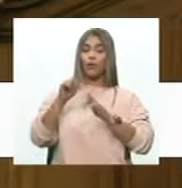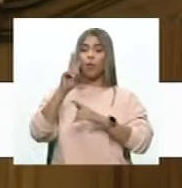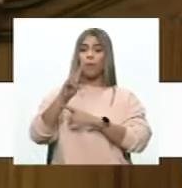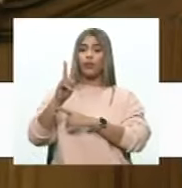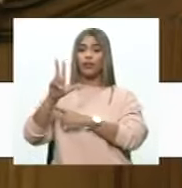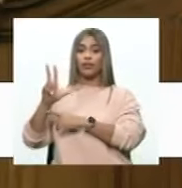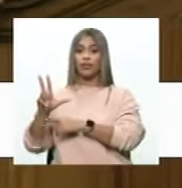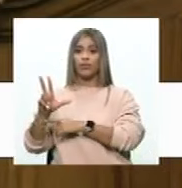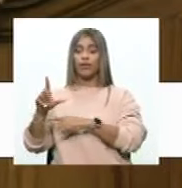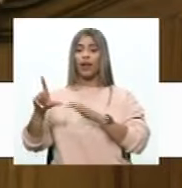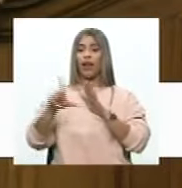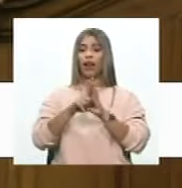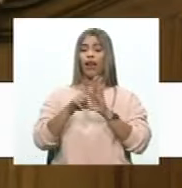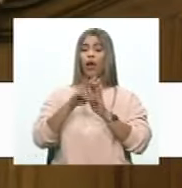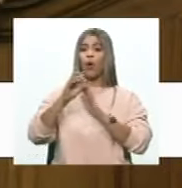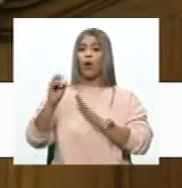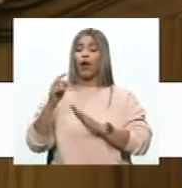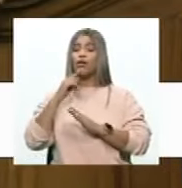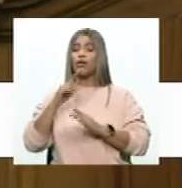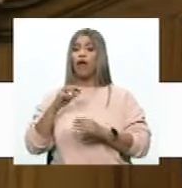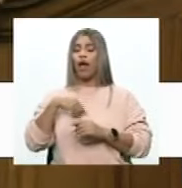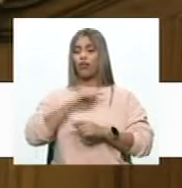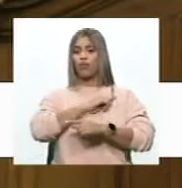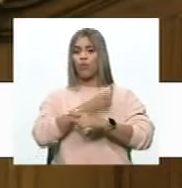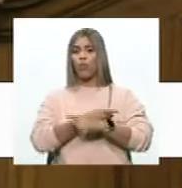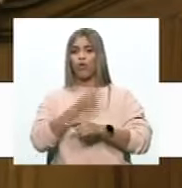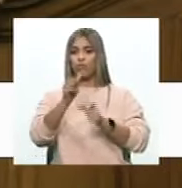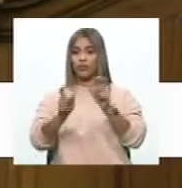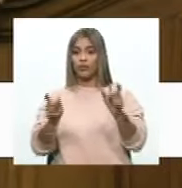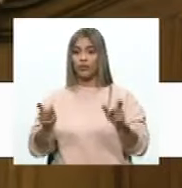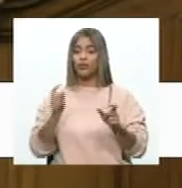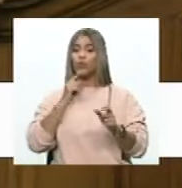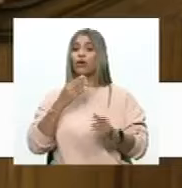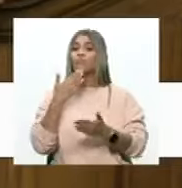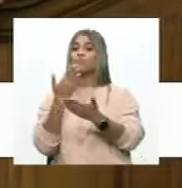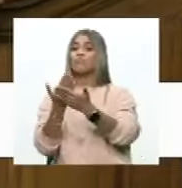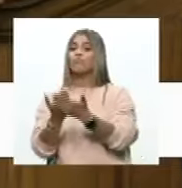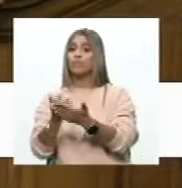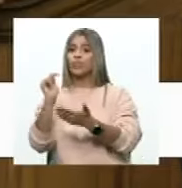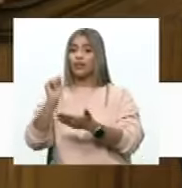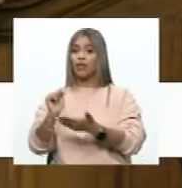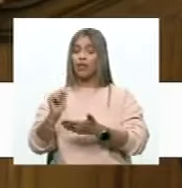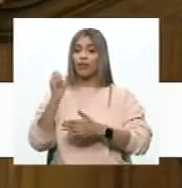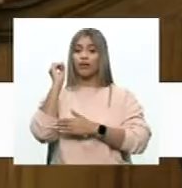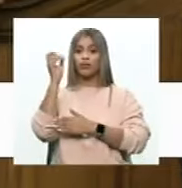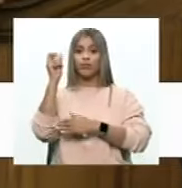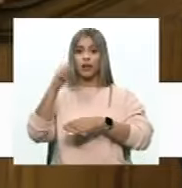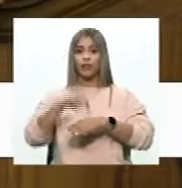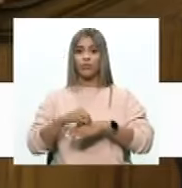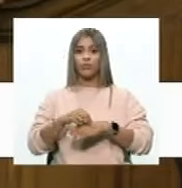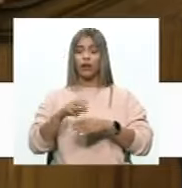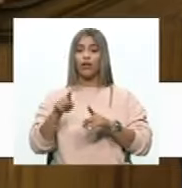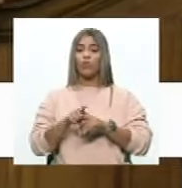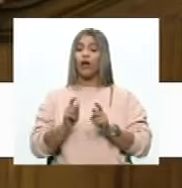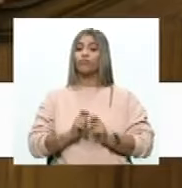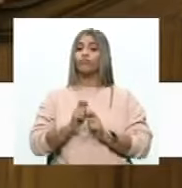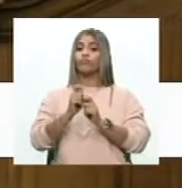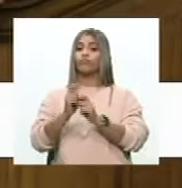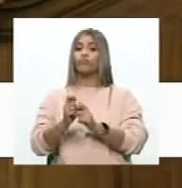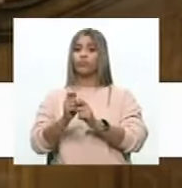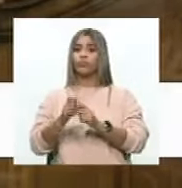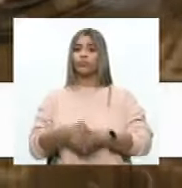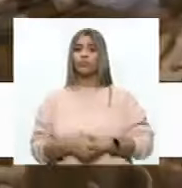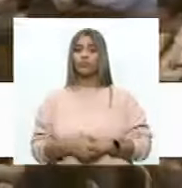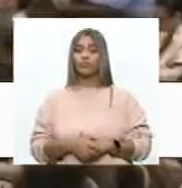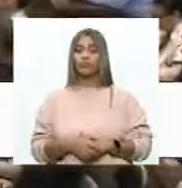23 de la Ley Orgánica del Poder Ciudadano, mediante la cual solicita a este Parlamento la designación del